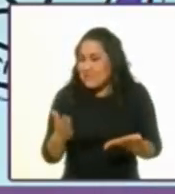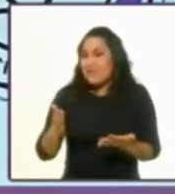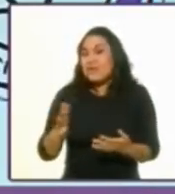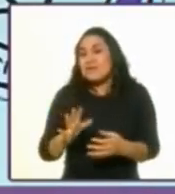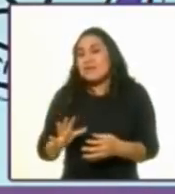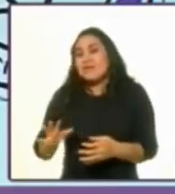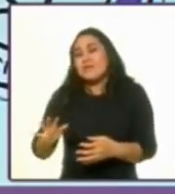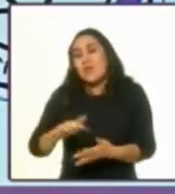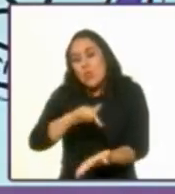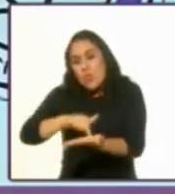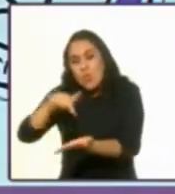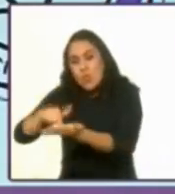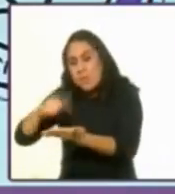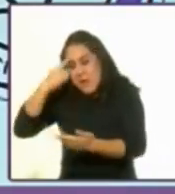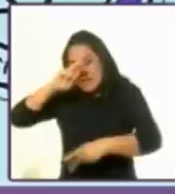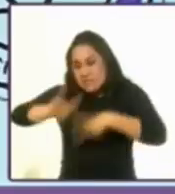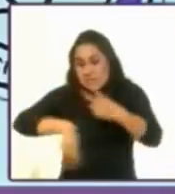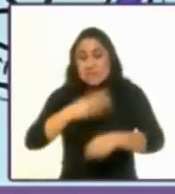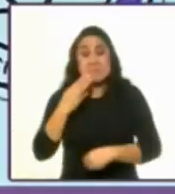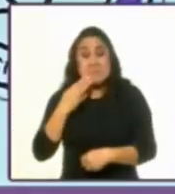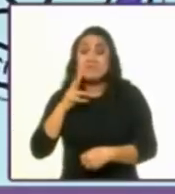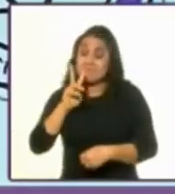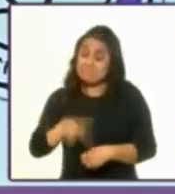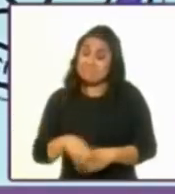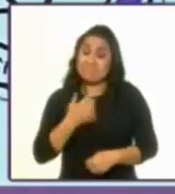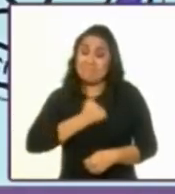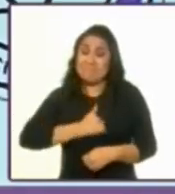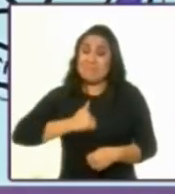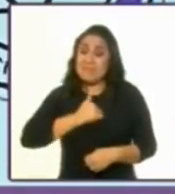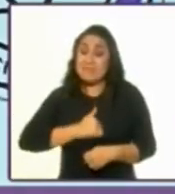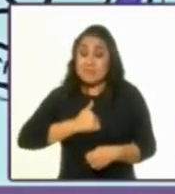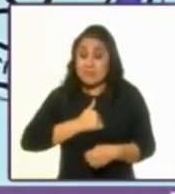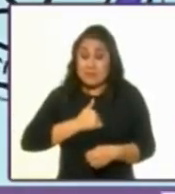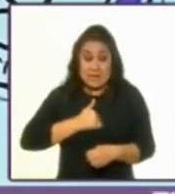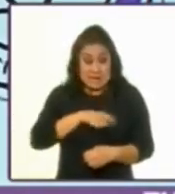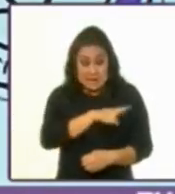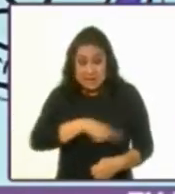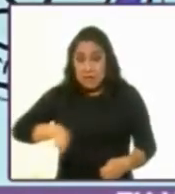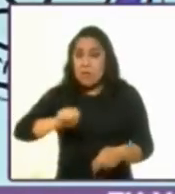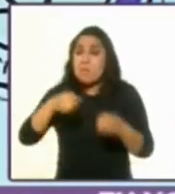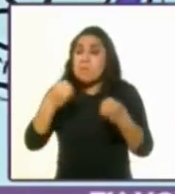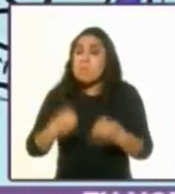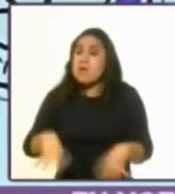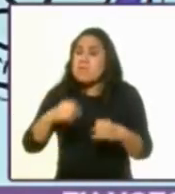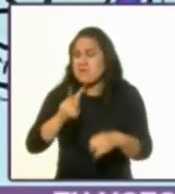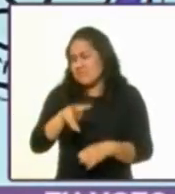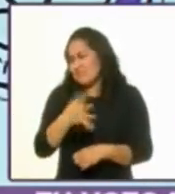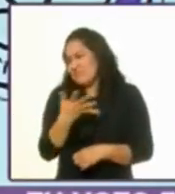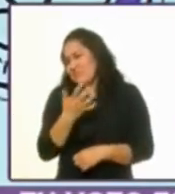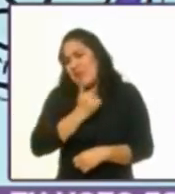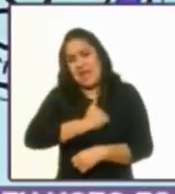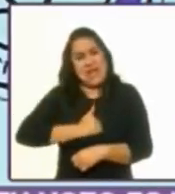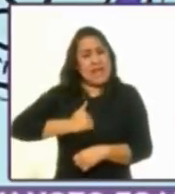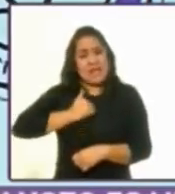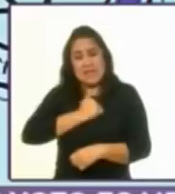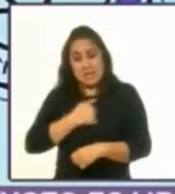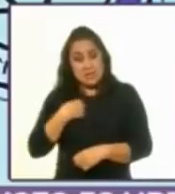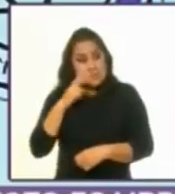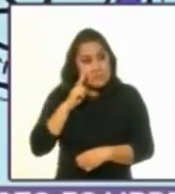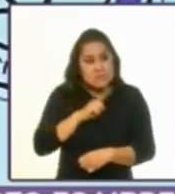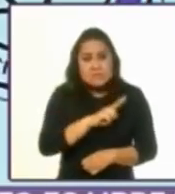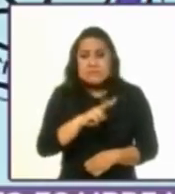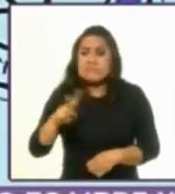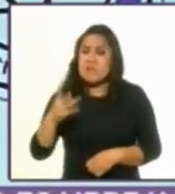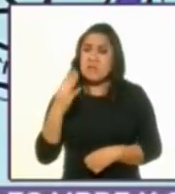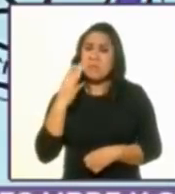los atiendan y la verdad es que hemos desperdiciado todo lo que tenemos a la mano es una pena ver las condiciones en